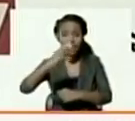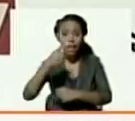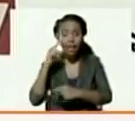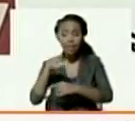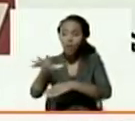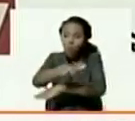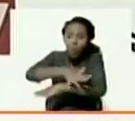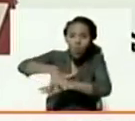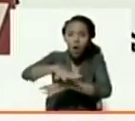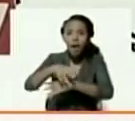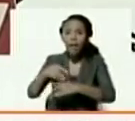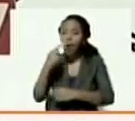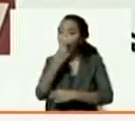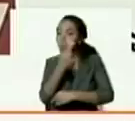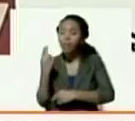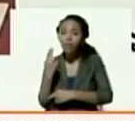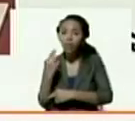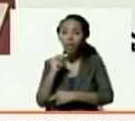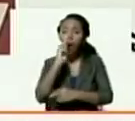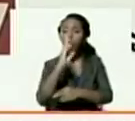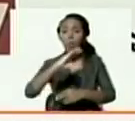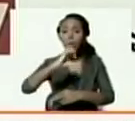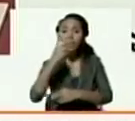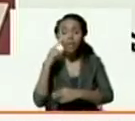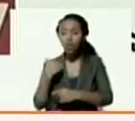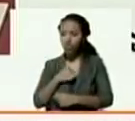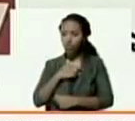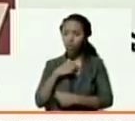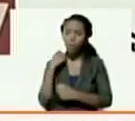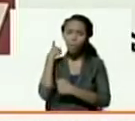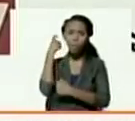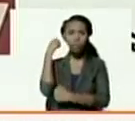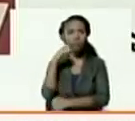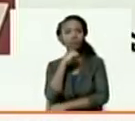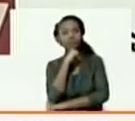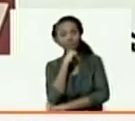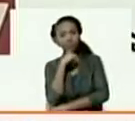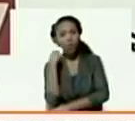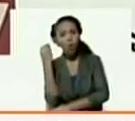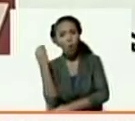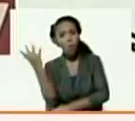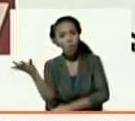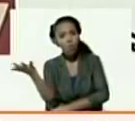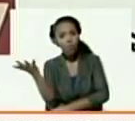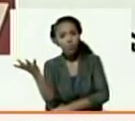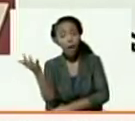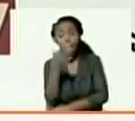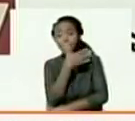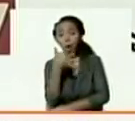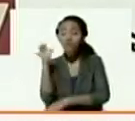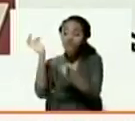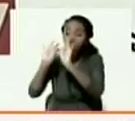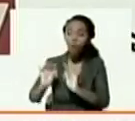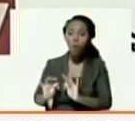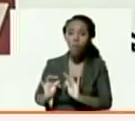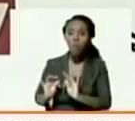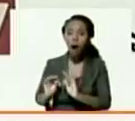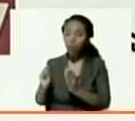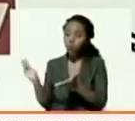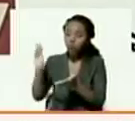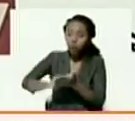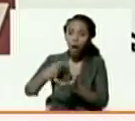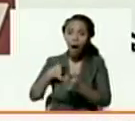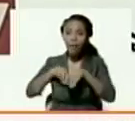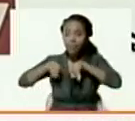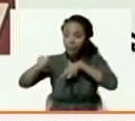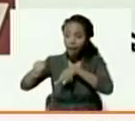ocupa una UVCHE? Nosotros nos preguntamos cómo hacerlo. Bueno, la mejor manera era instalarse en el